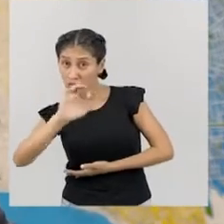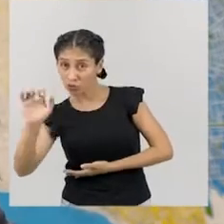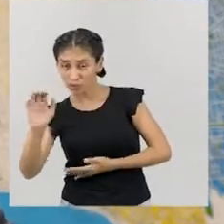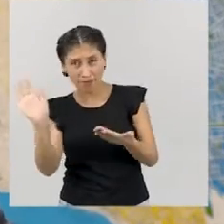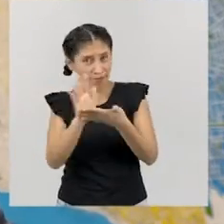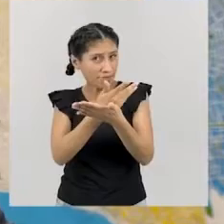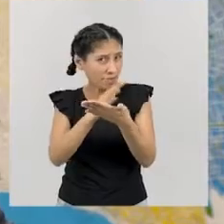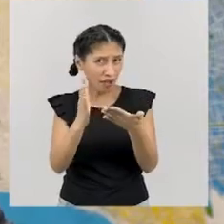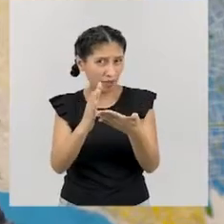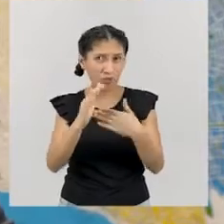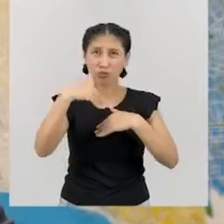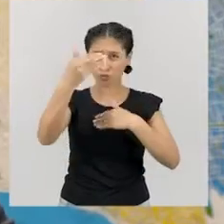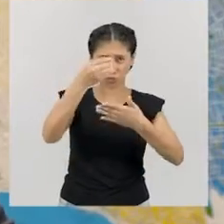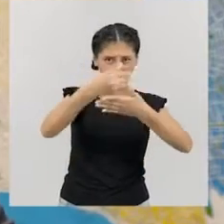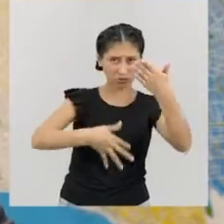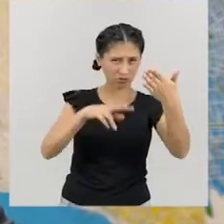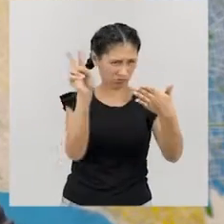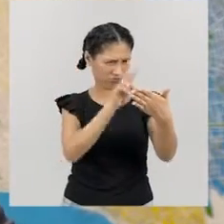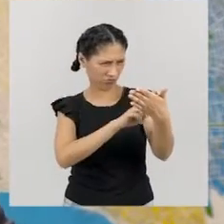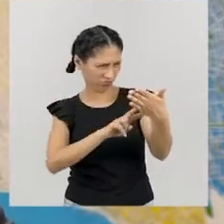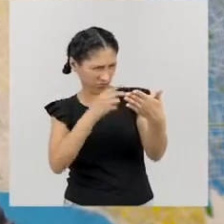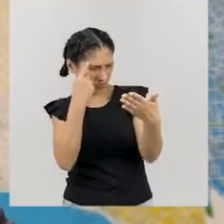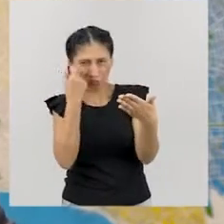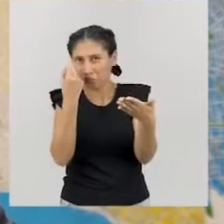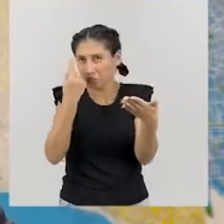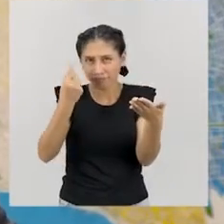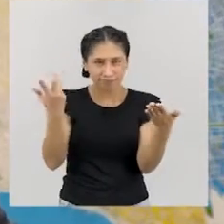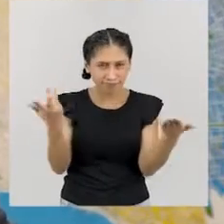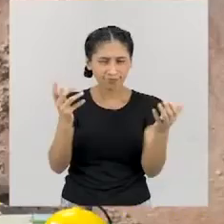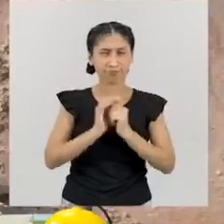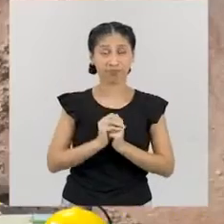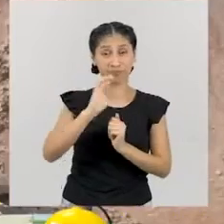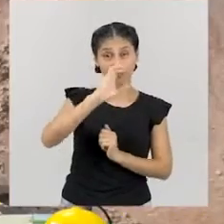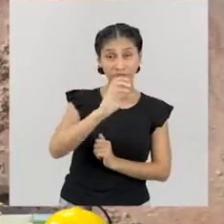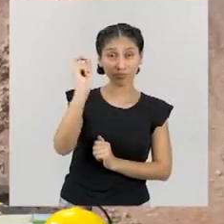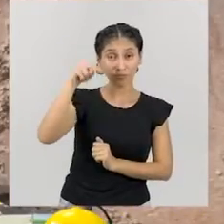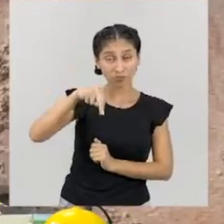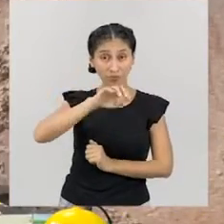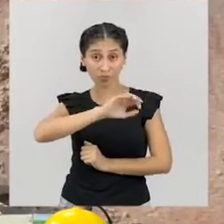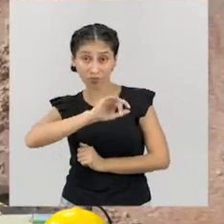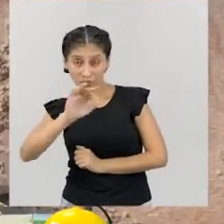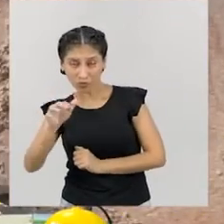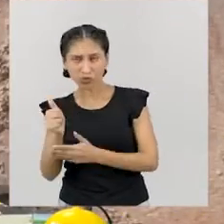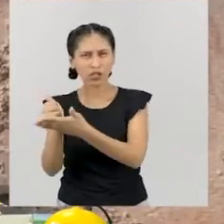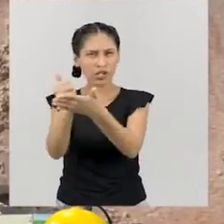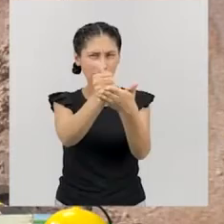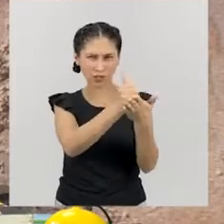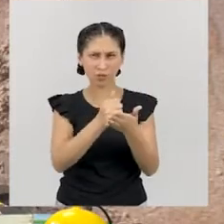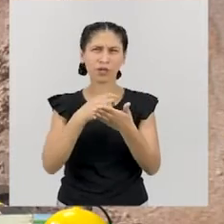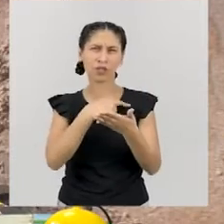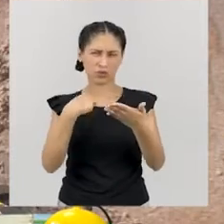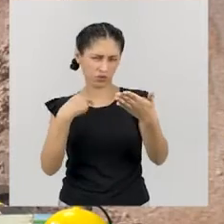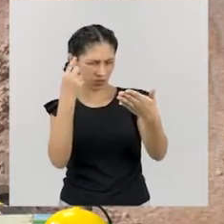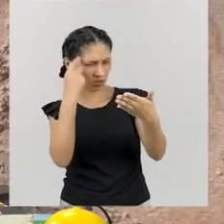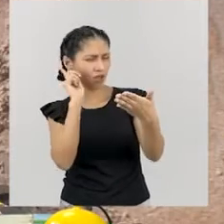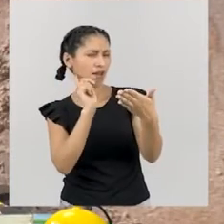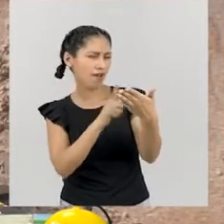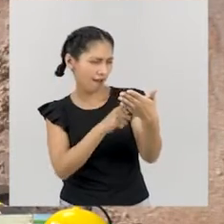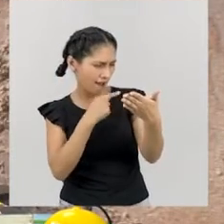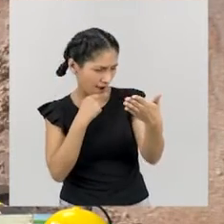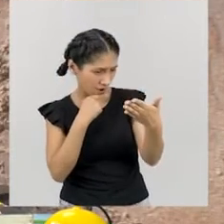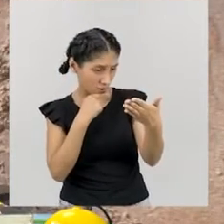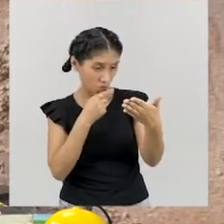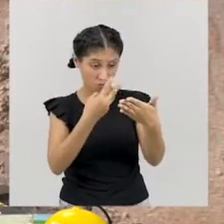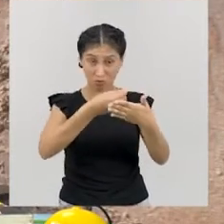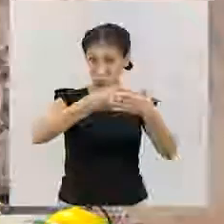y nosotros como lectores no entenderíamos de qué se trata el texto. ¿Los conectores nos ayudarán hoy a reconocer las características y